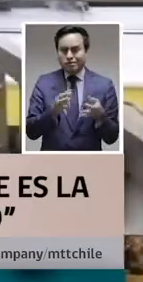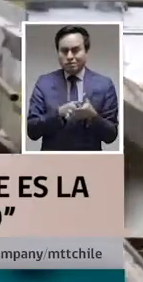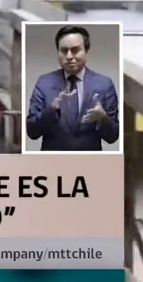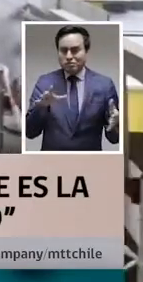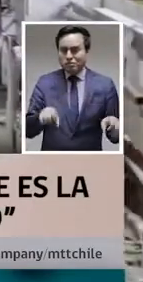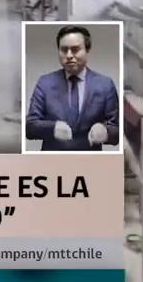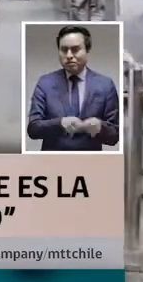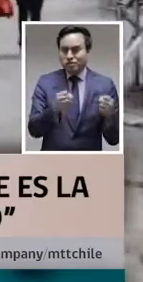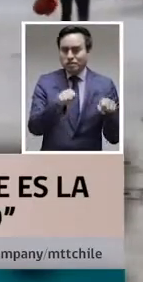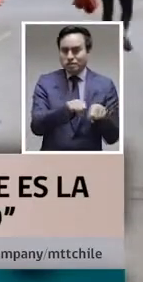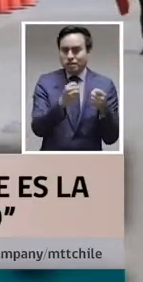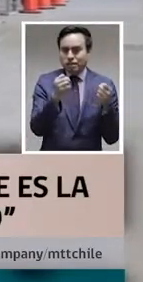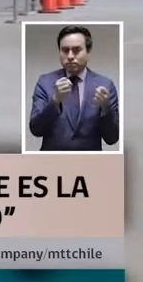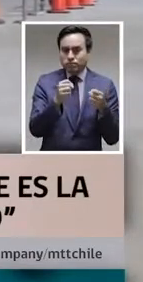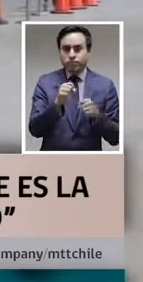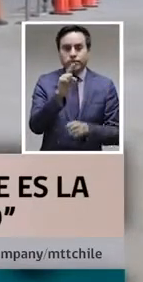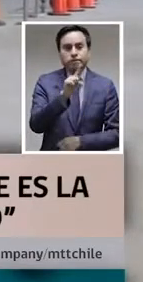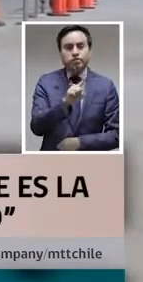inmensos.